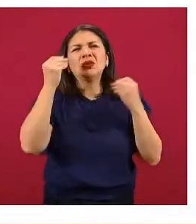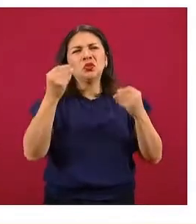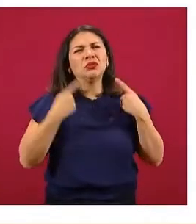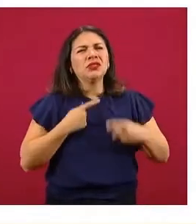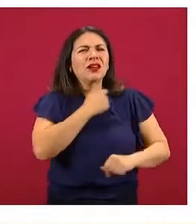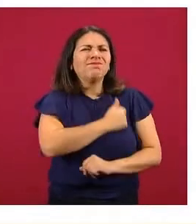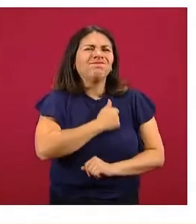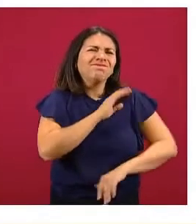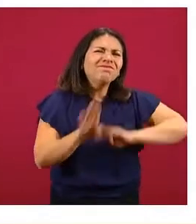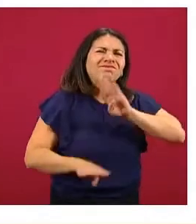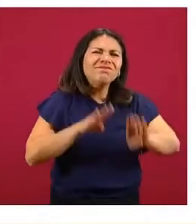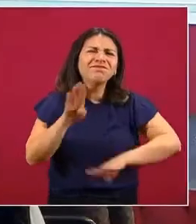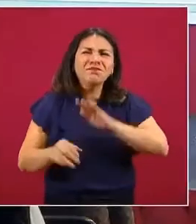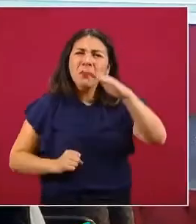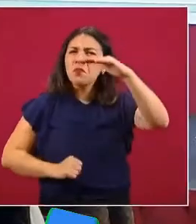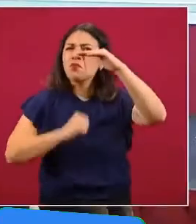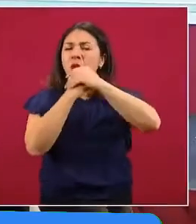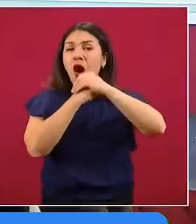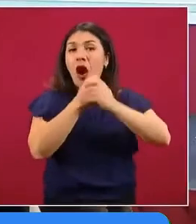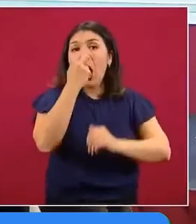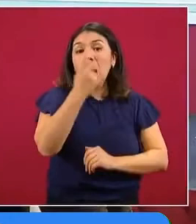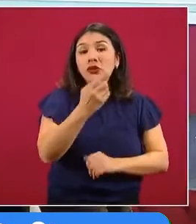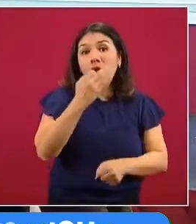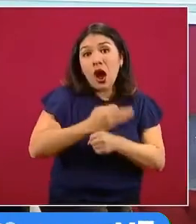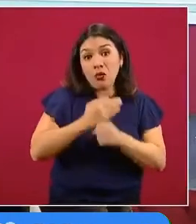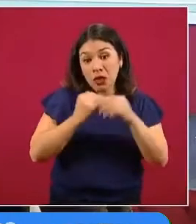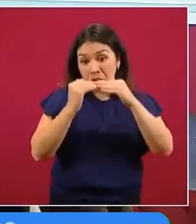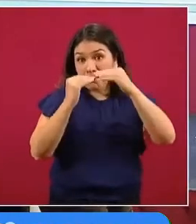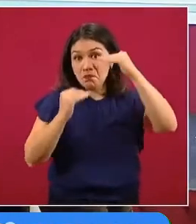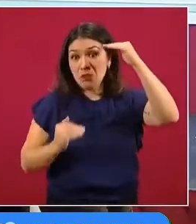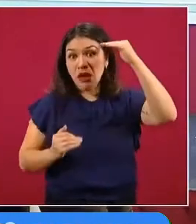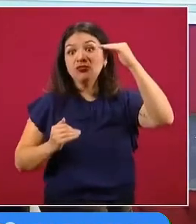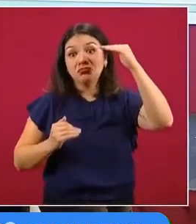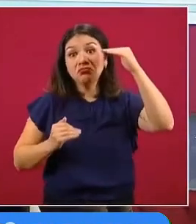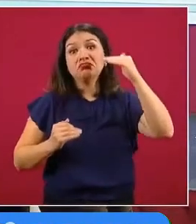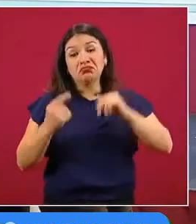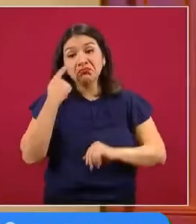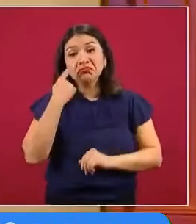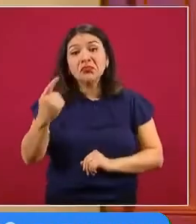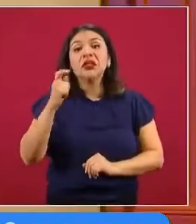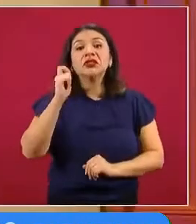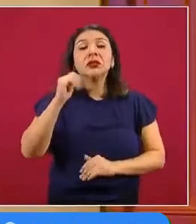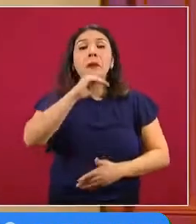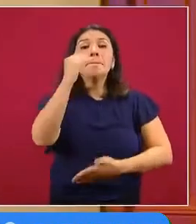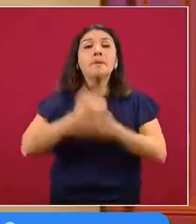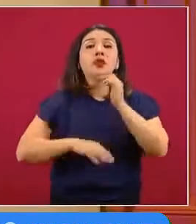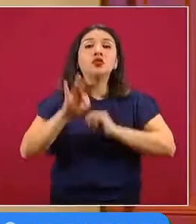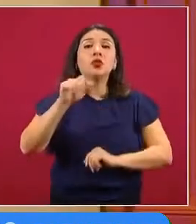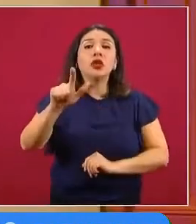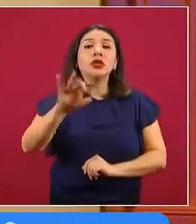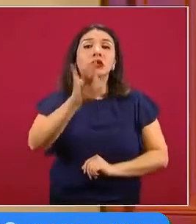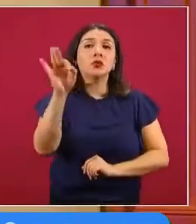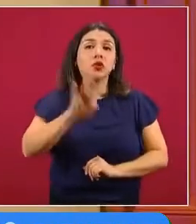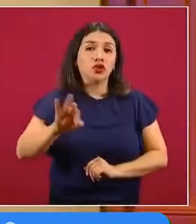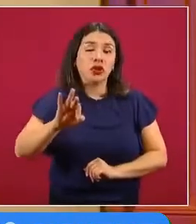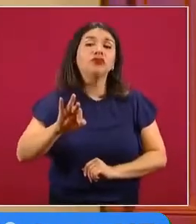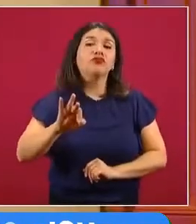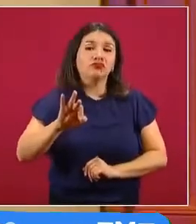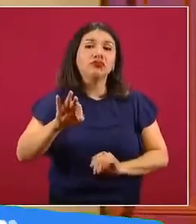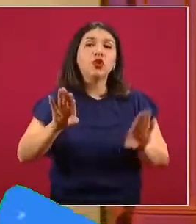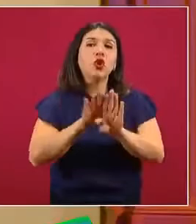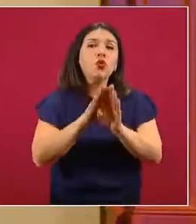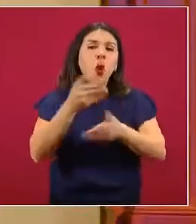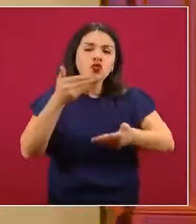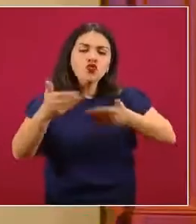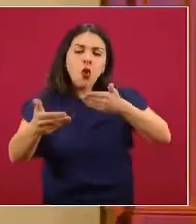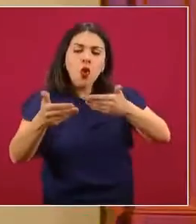lamentables defunciones, pues tenemos una disminución global general de menos 47% cuando comparamos